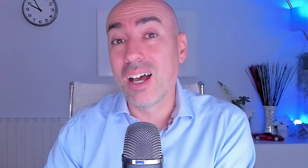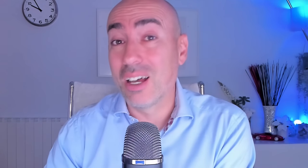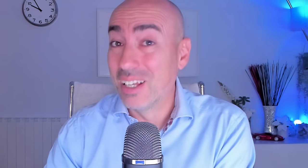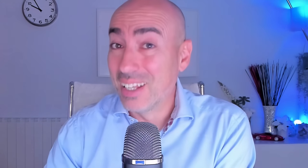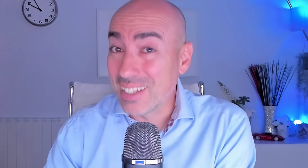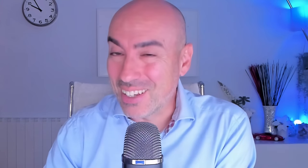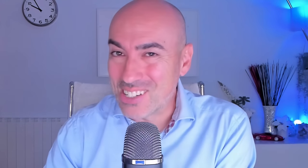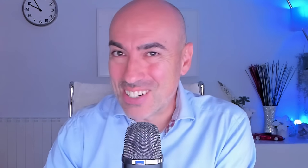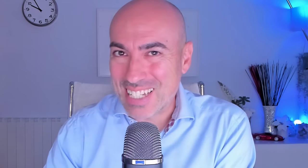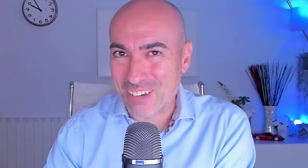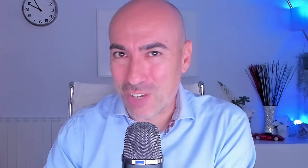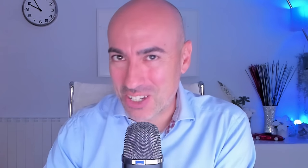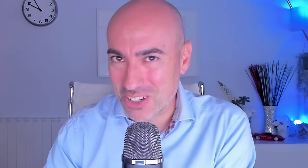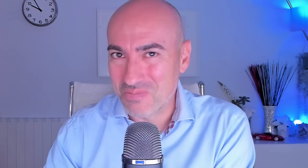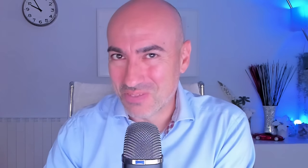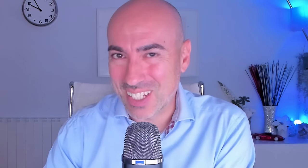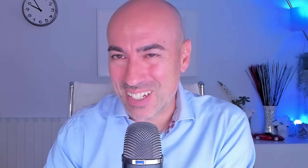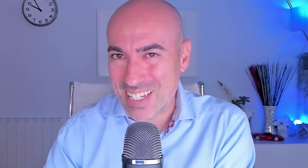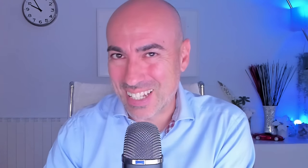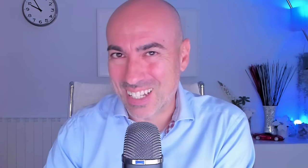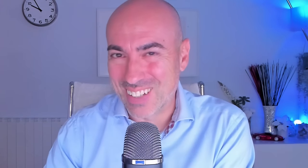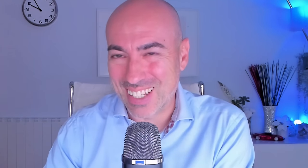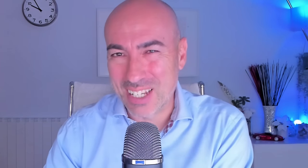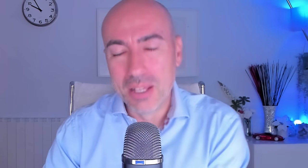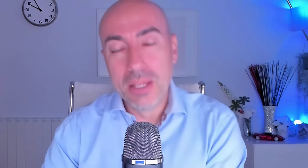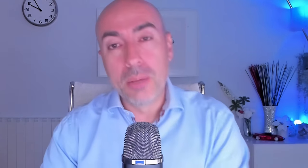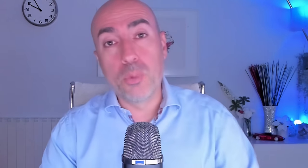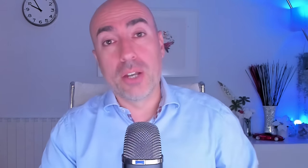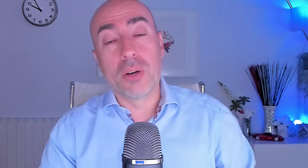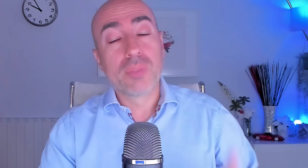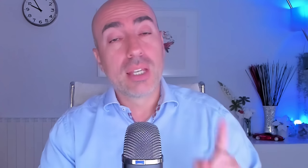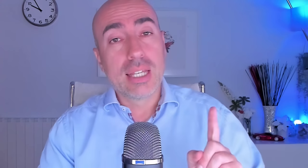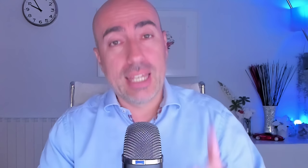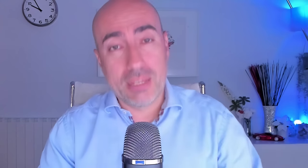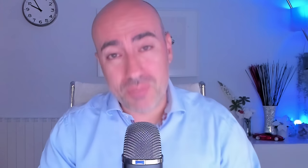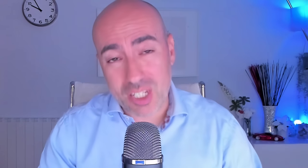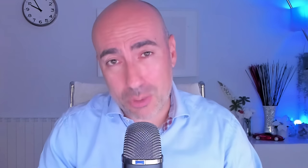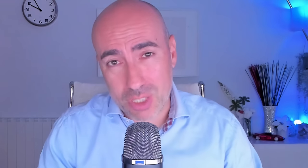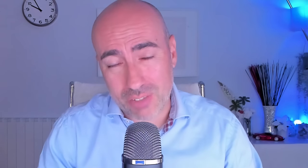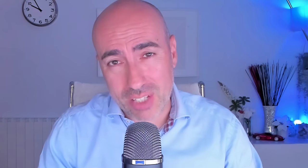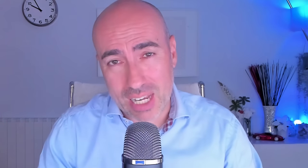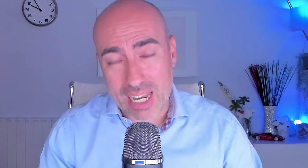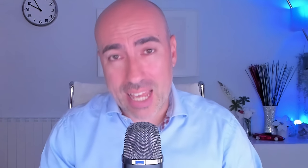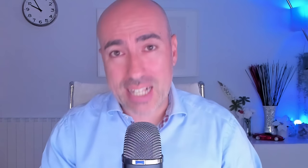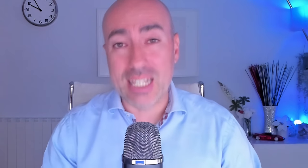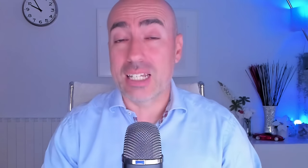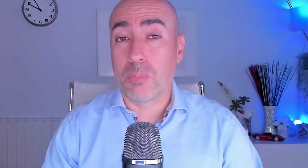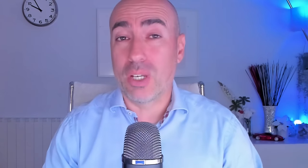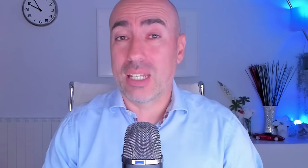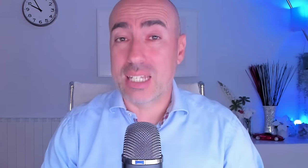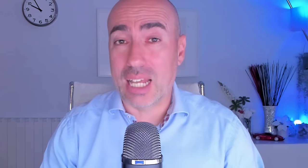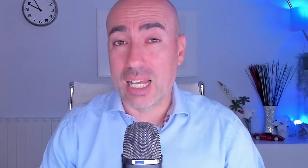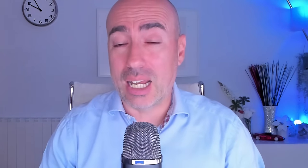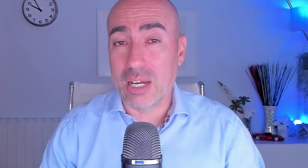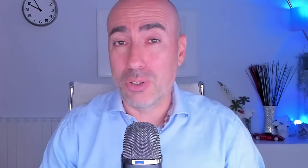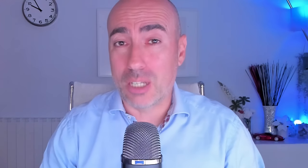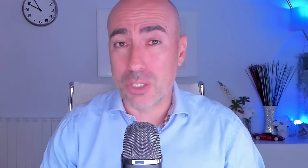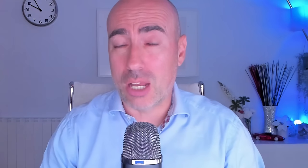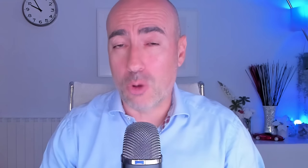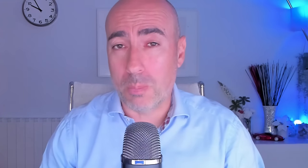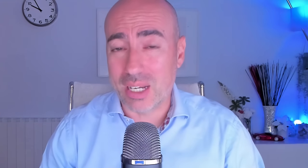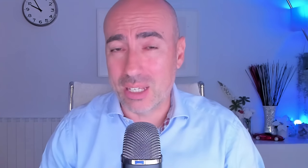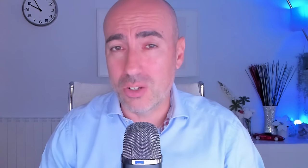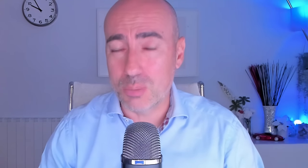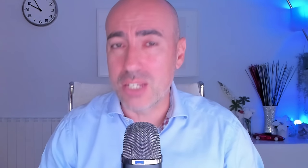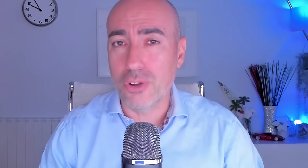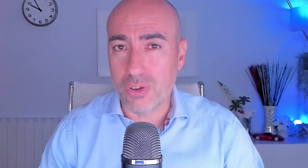Ah te dejo con esta reflexión interesante verdad Bueno e si te ha gustado el vídeo Dale A Like si crees que puede interesar a otra